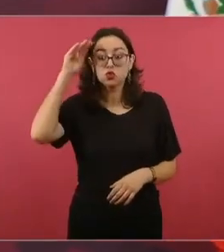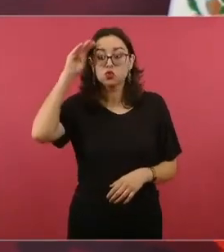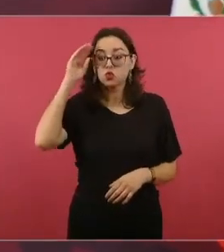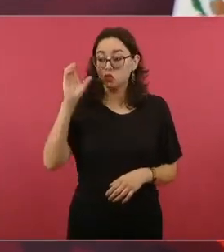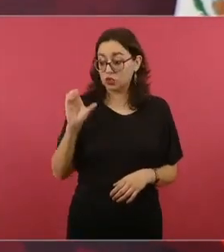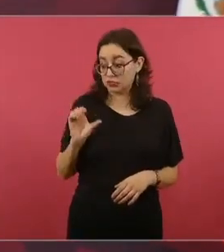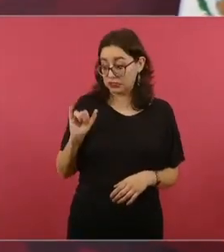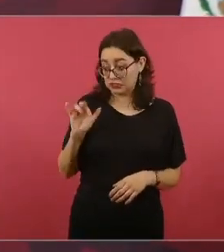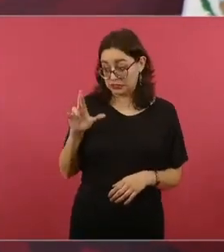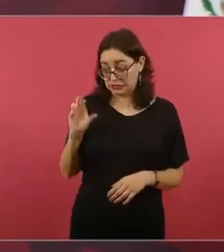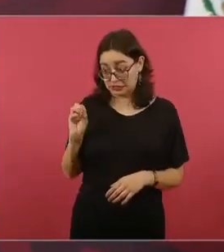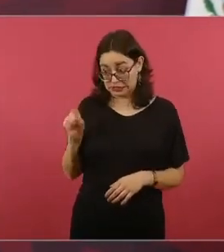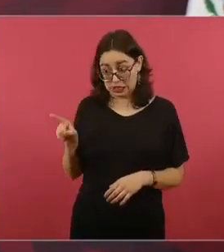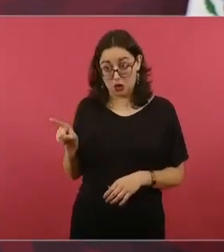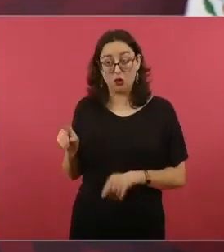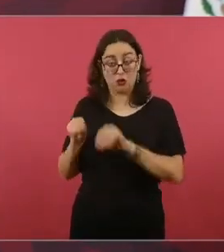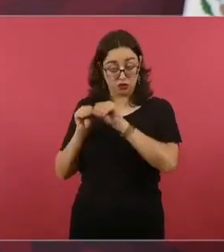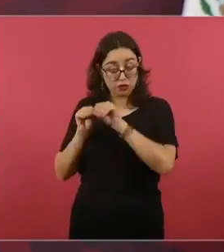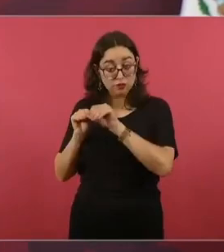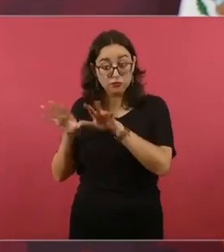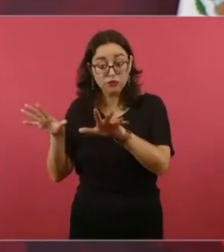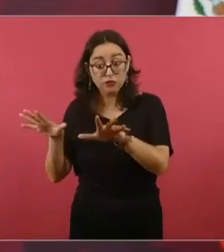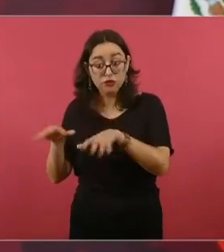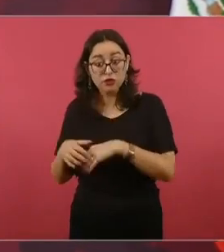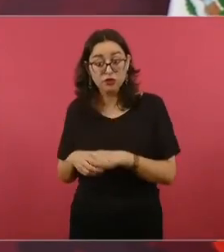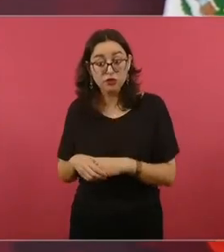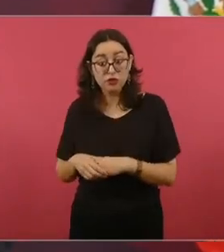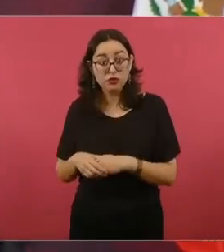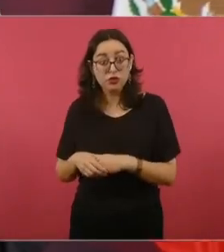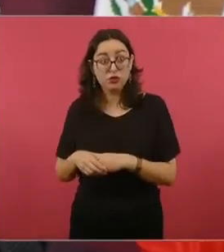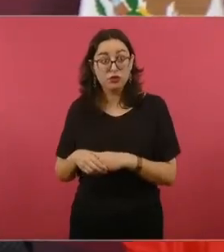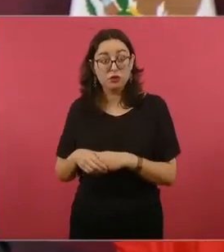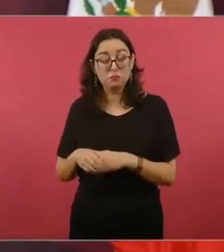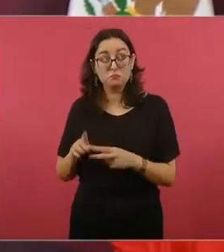así. Y luego